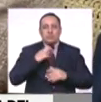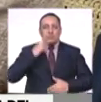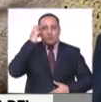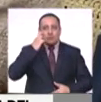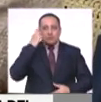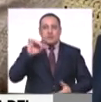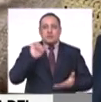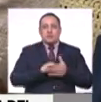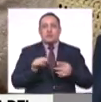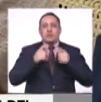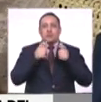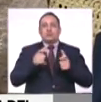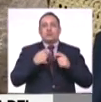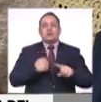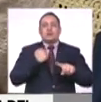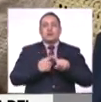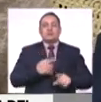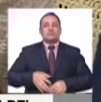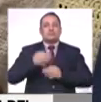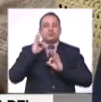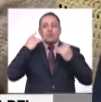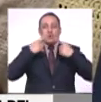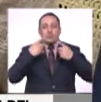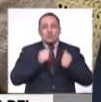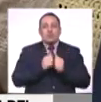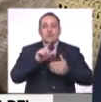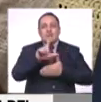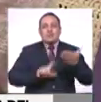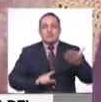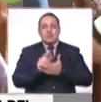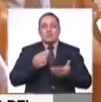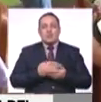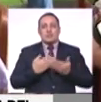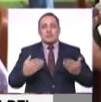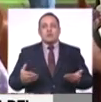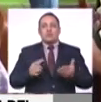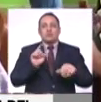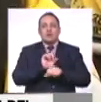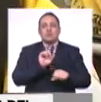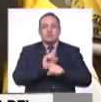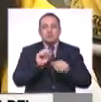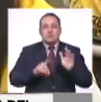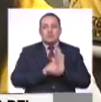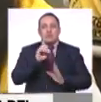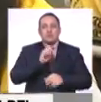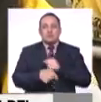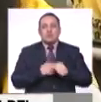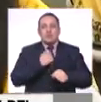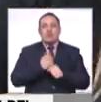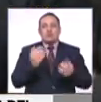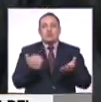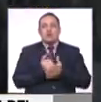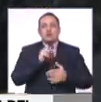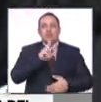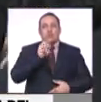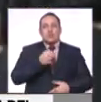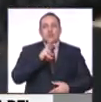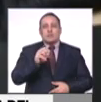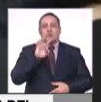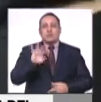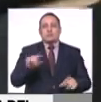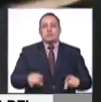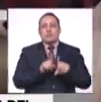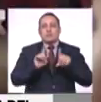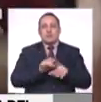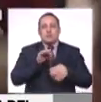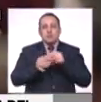respecto del control ex post sobre el listado de materiales educativos para el desarrollo del año escolar 2024. También